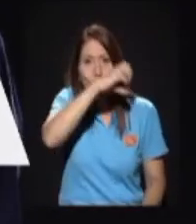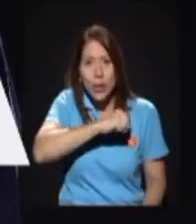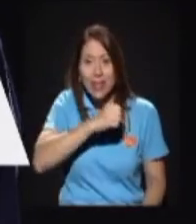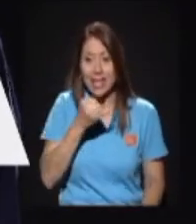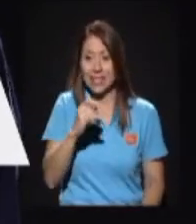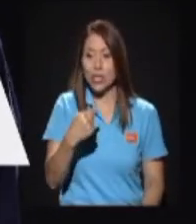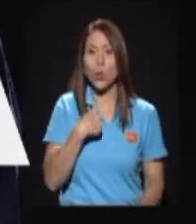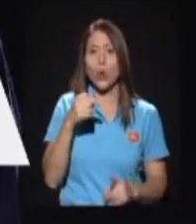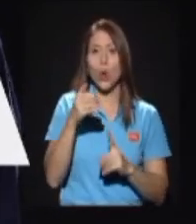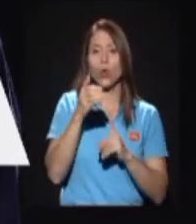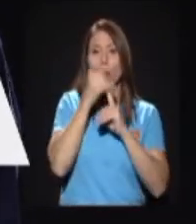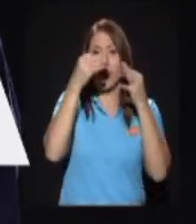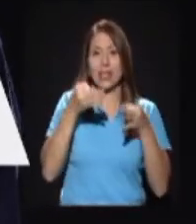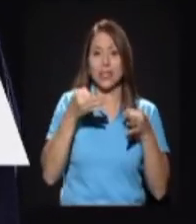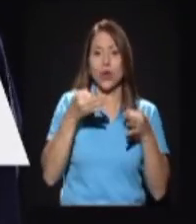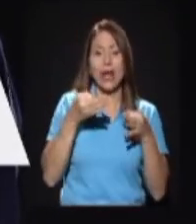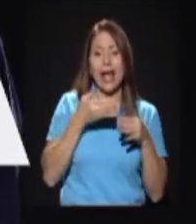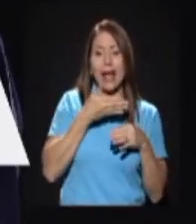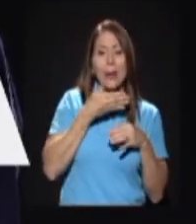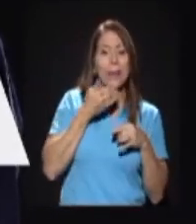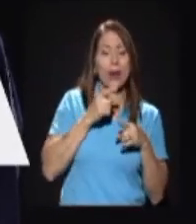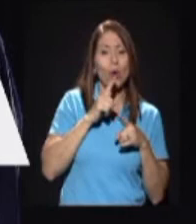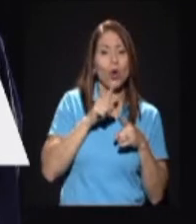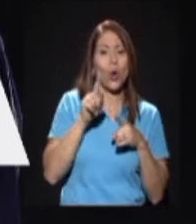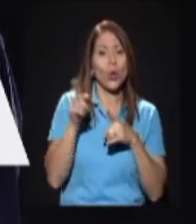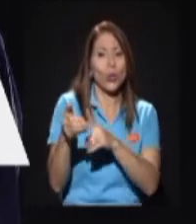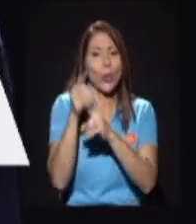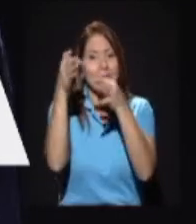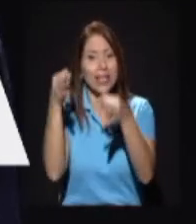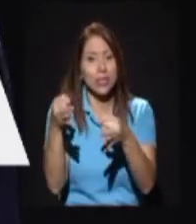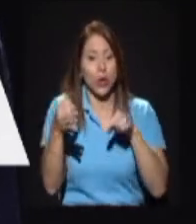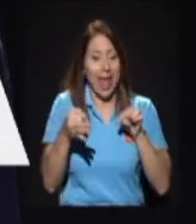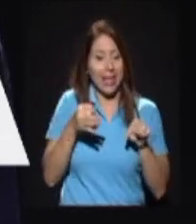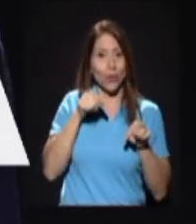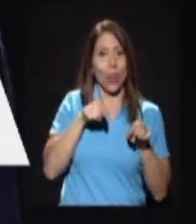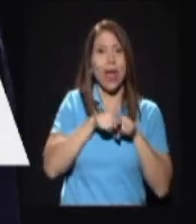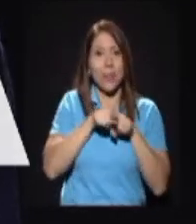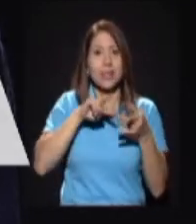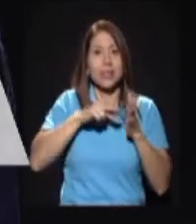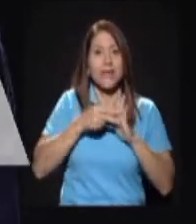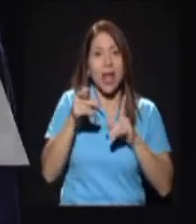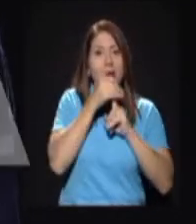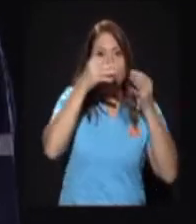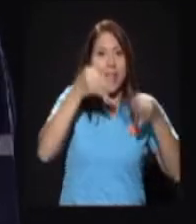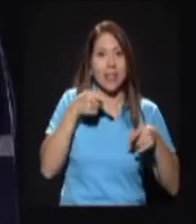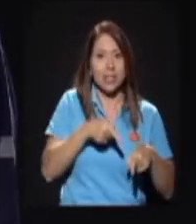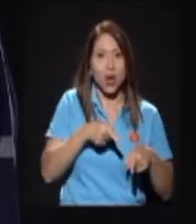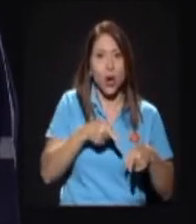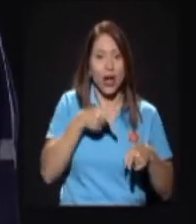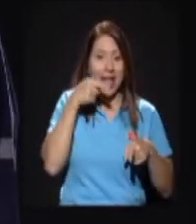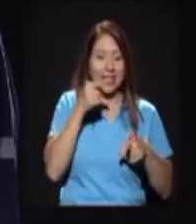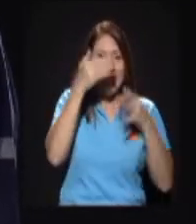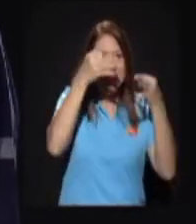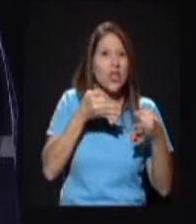no tomar una decisión, está tomando una decisión. Entonces uno está tomando la decisión, por ejemplo, de afectar a toda